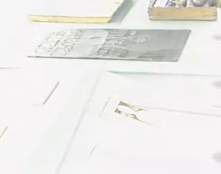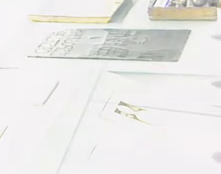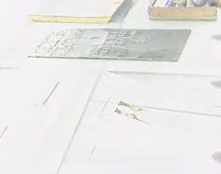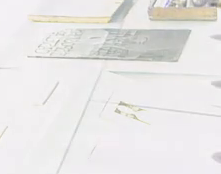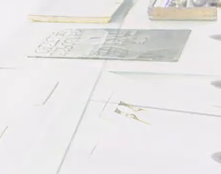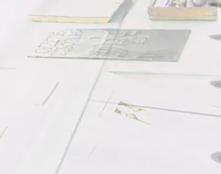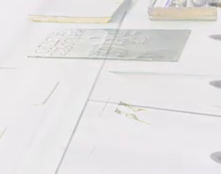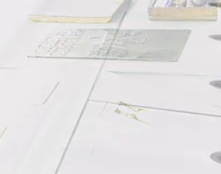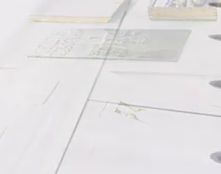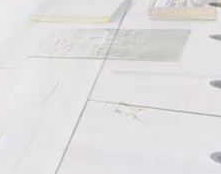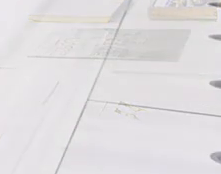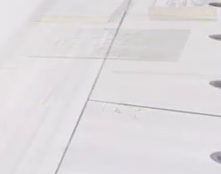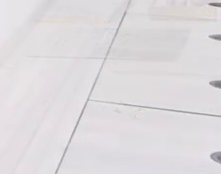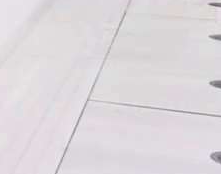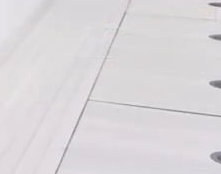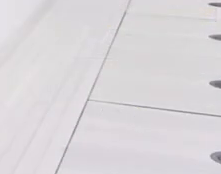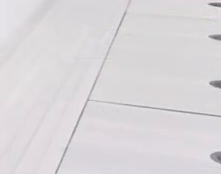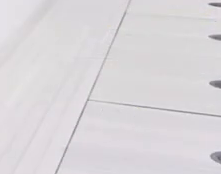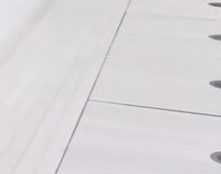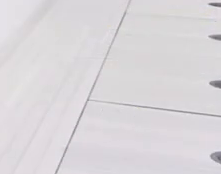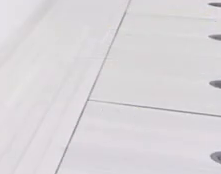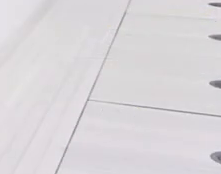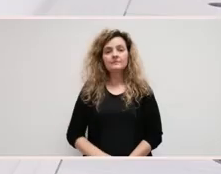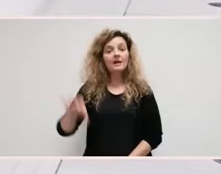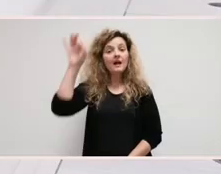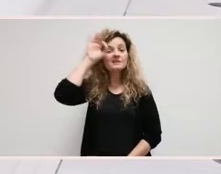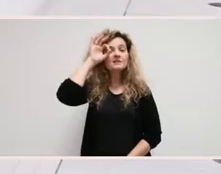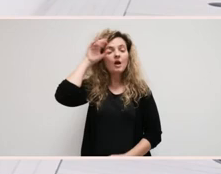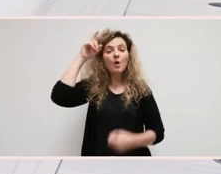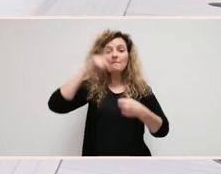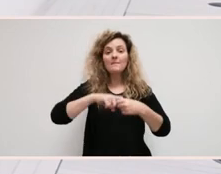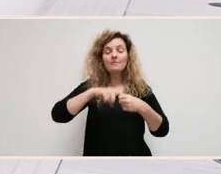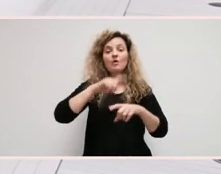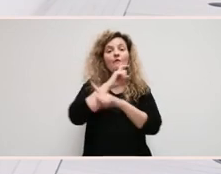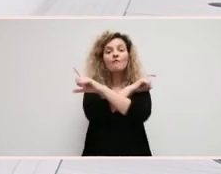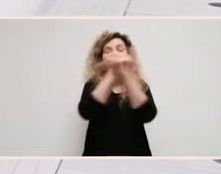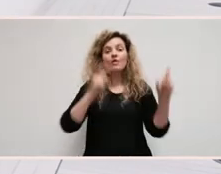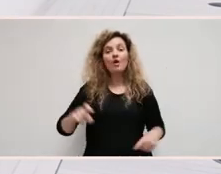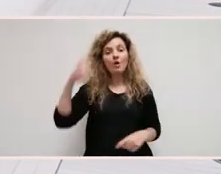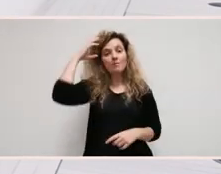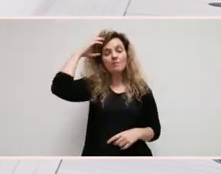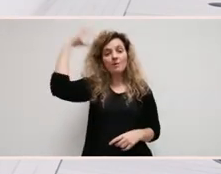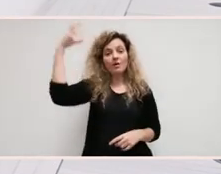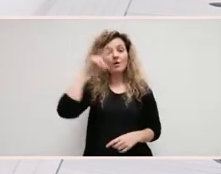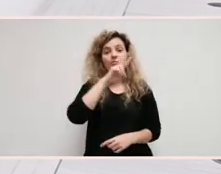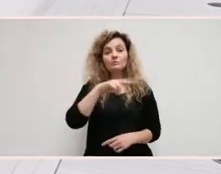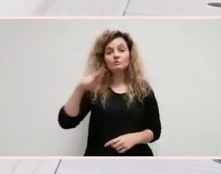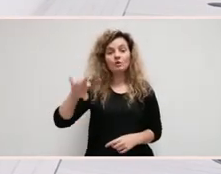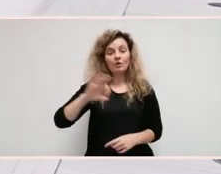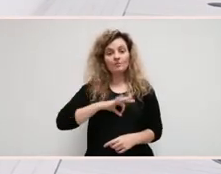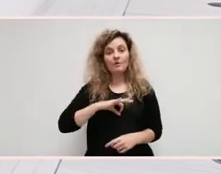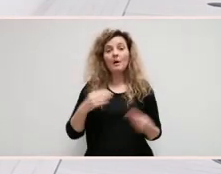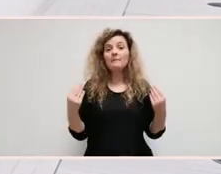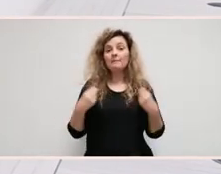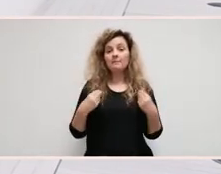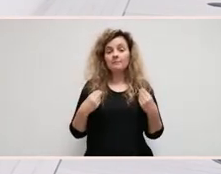Castelao, como miembro fundador del Padroado Fundacional del Museo de Pontevedra, en vida decide donar